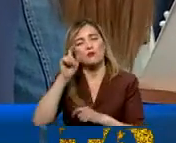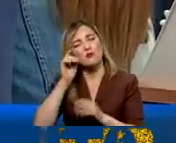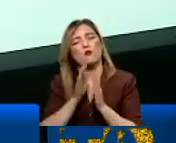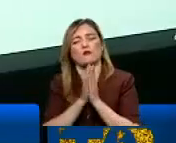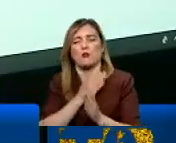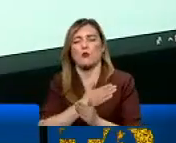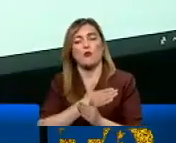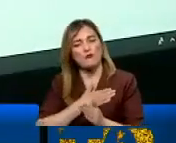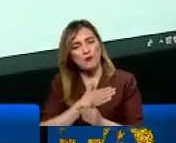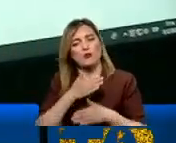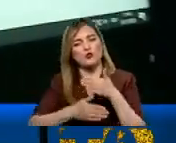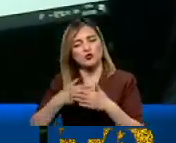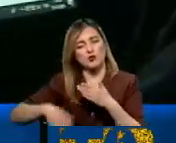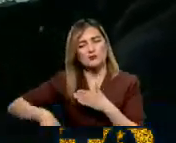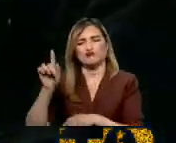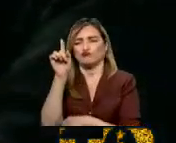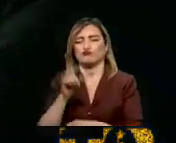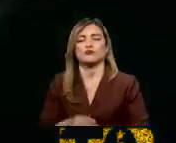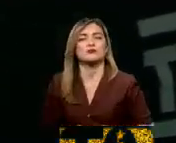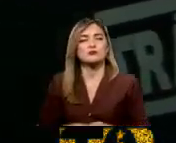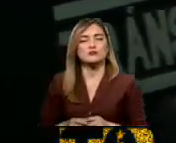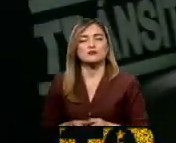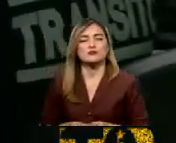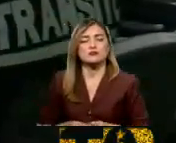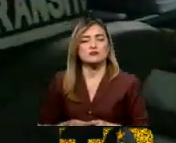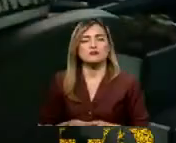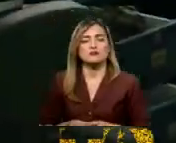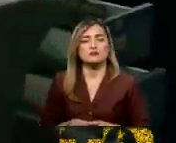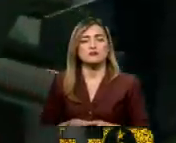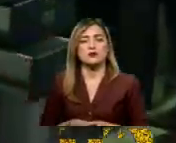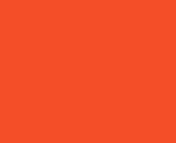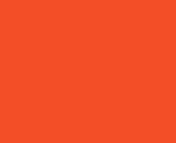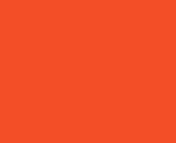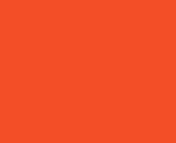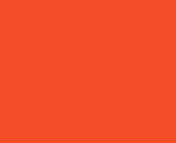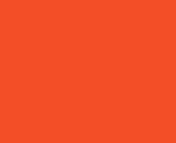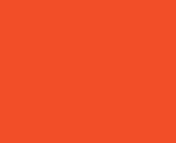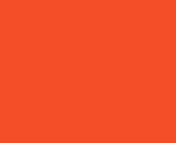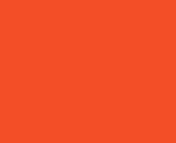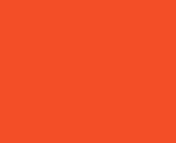dejar este proceso a última hora. En Quito, Natalie Jiménez, 24 horas.